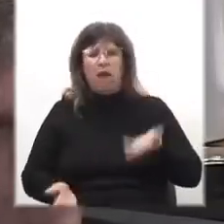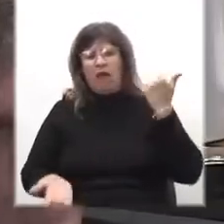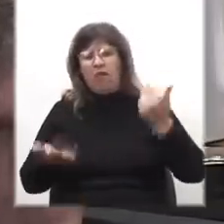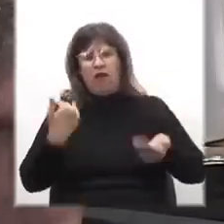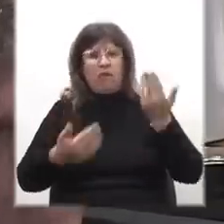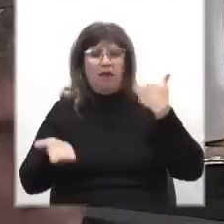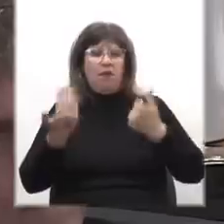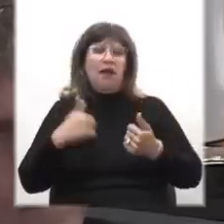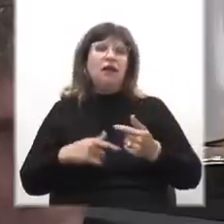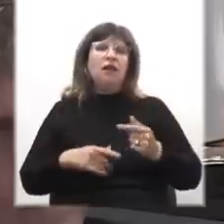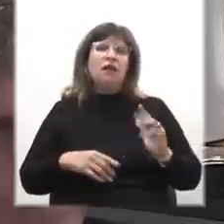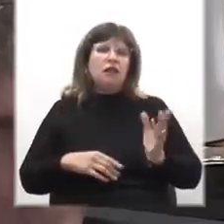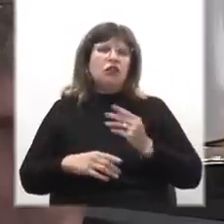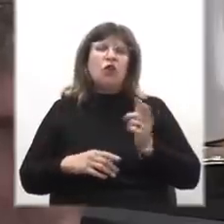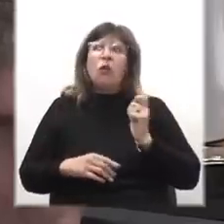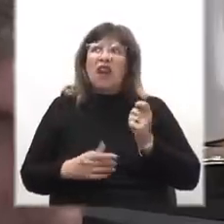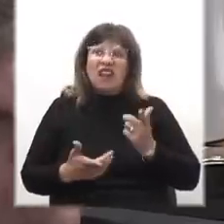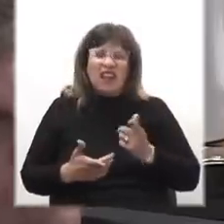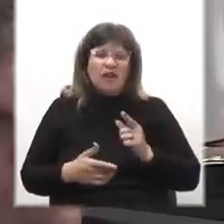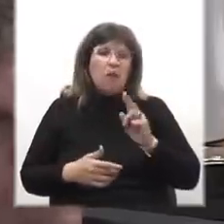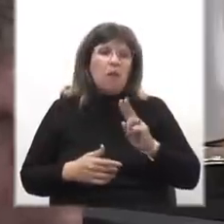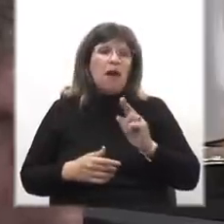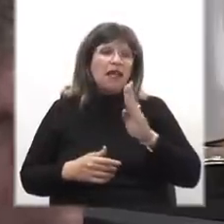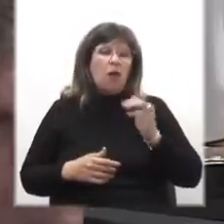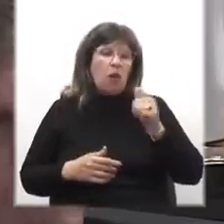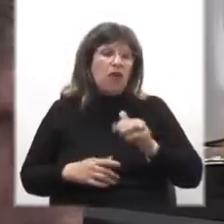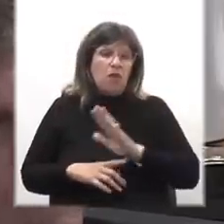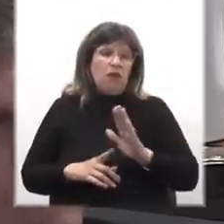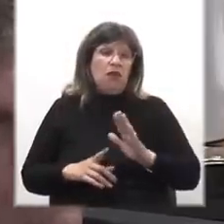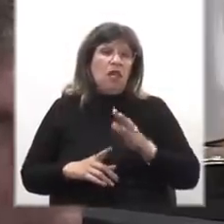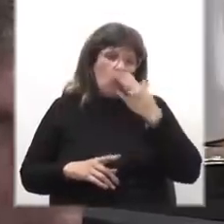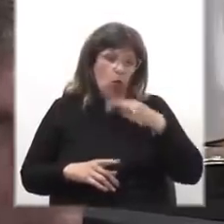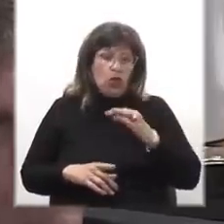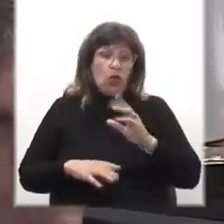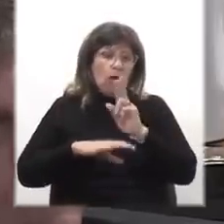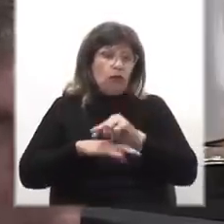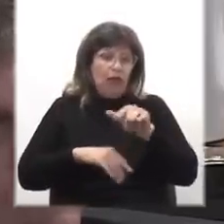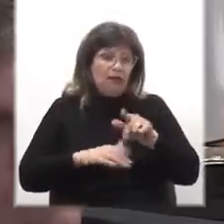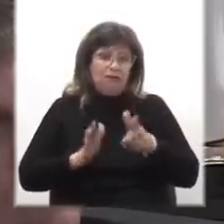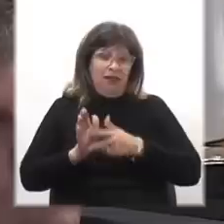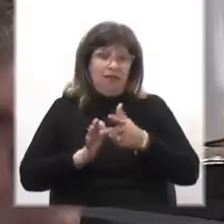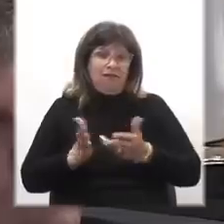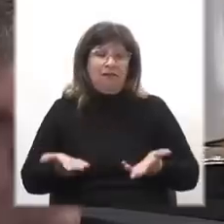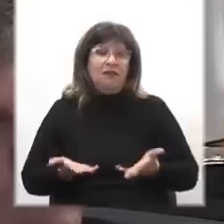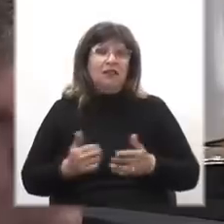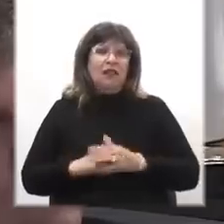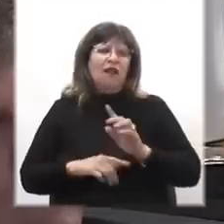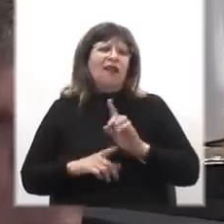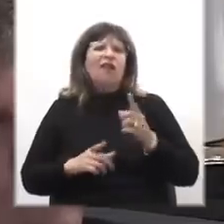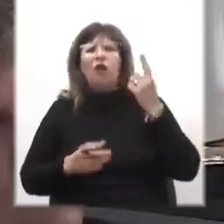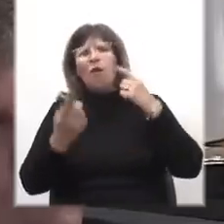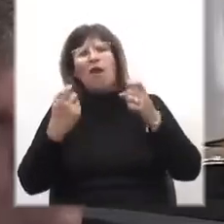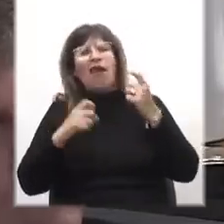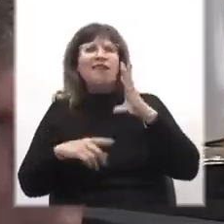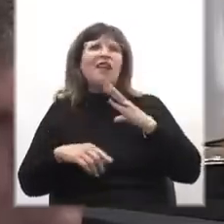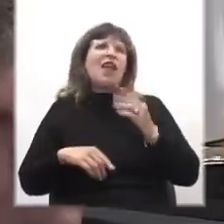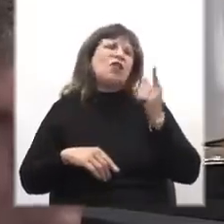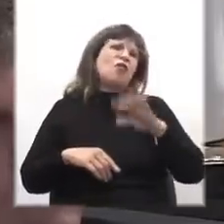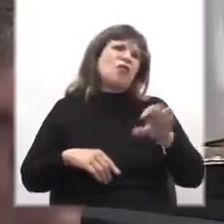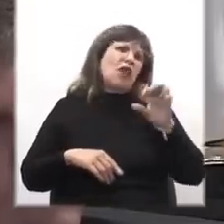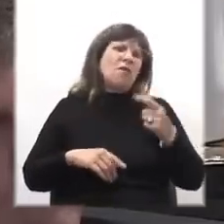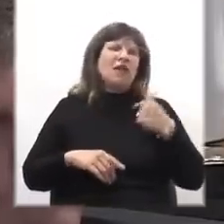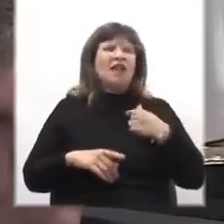¿Y todo para quién? Para UPM, porque este tren no lo va a usar más nadie que UPM. No nos vengan a inventar que va a haber una empresa que va a